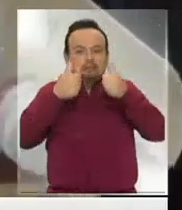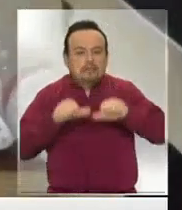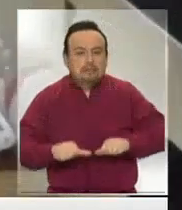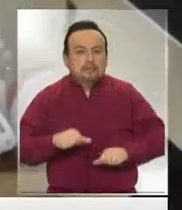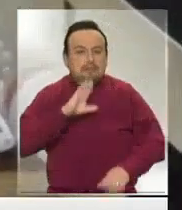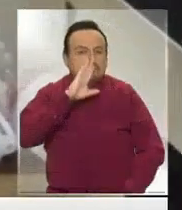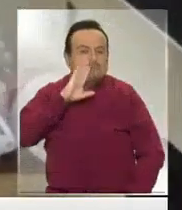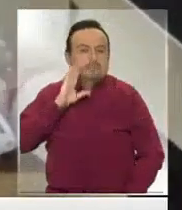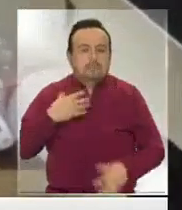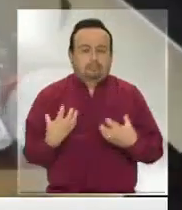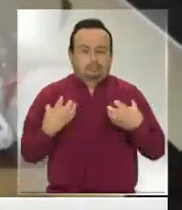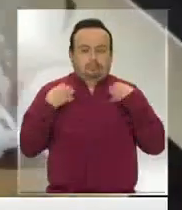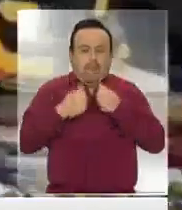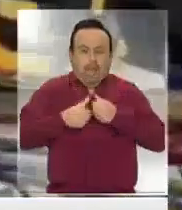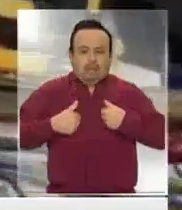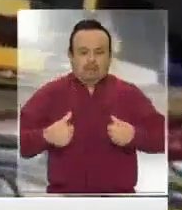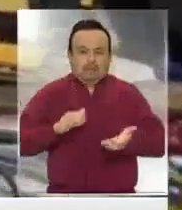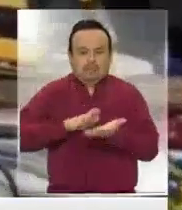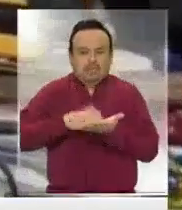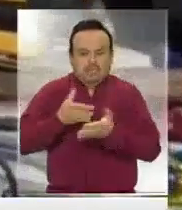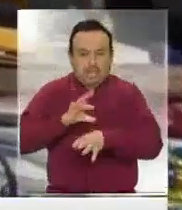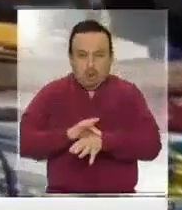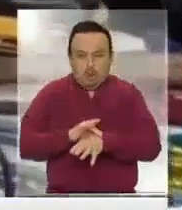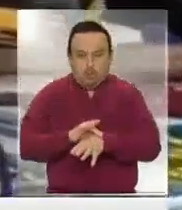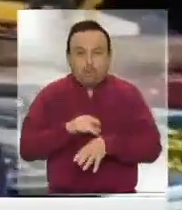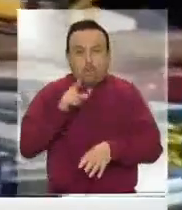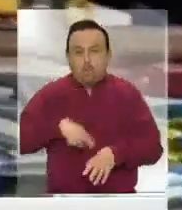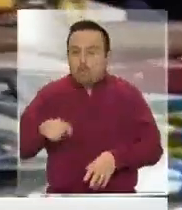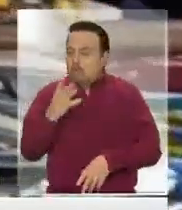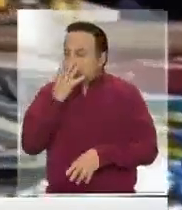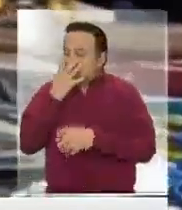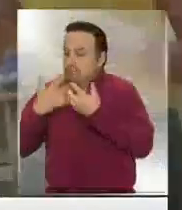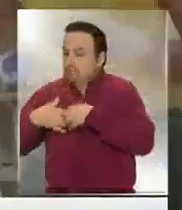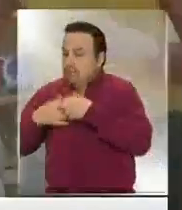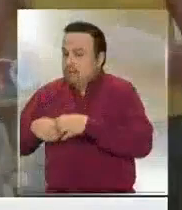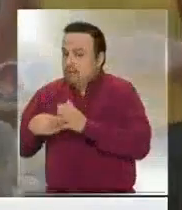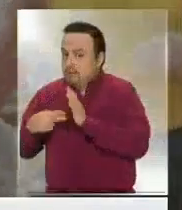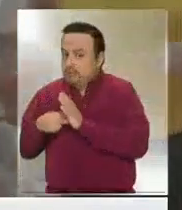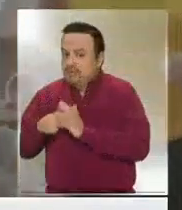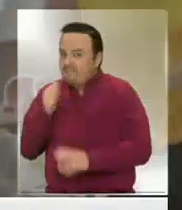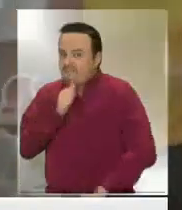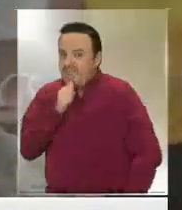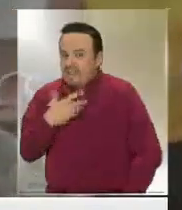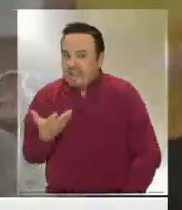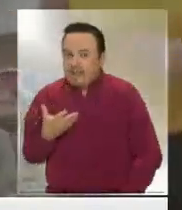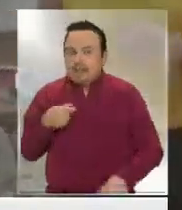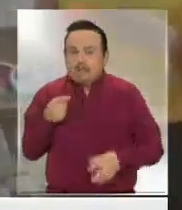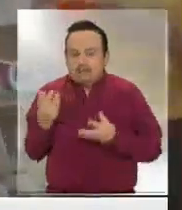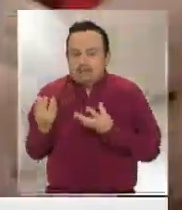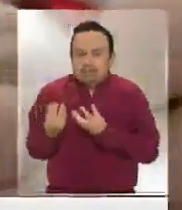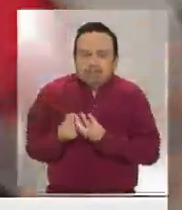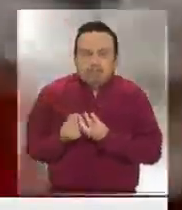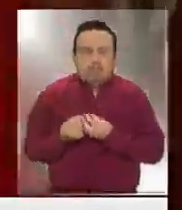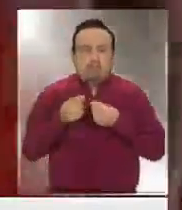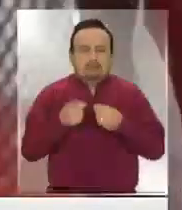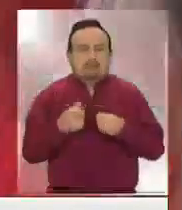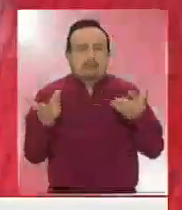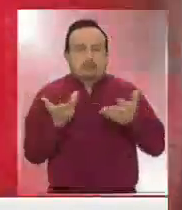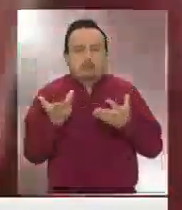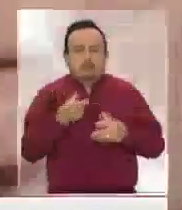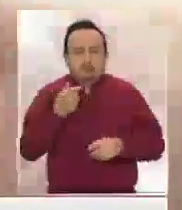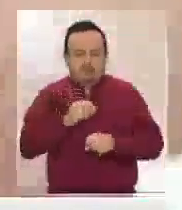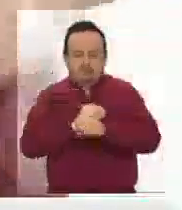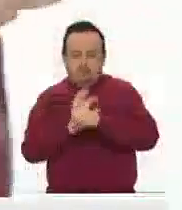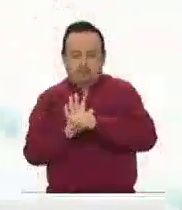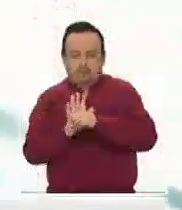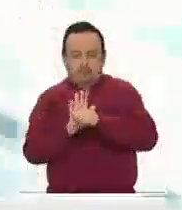sanidad a cargo de las autoridades de salud. Sin duda, la falta de ventiladores mecánicos supone una de las principales dificultades para dar frente al